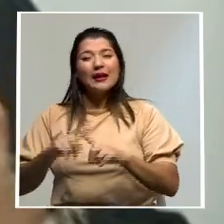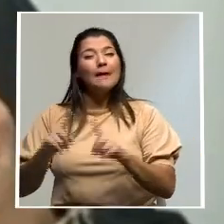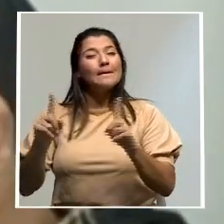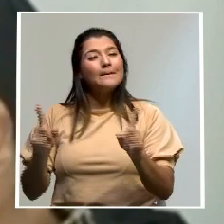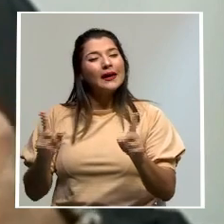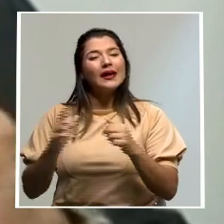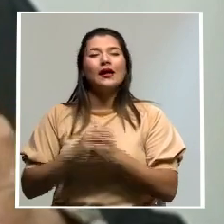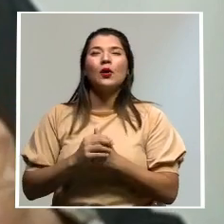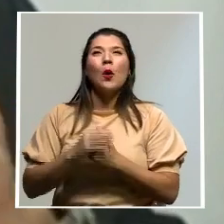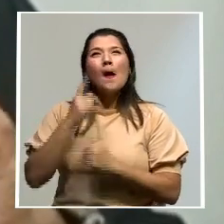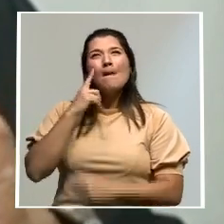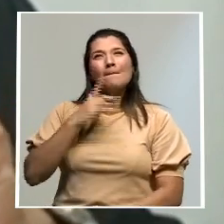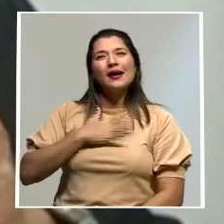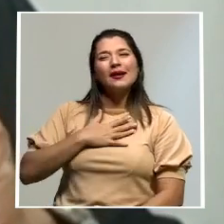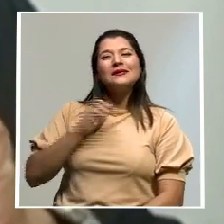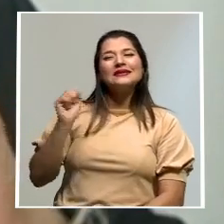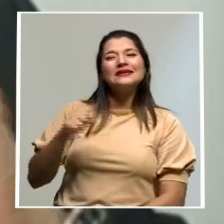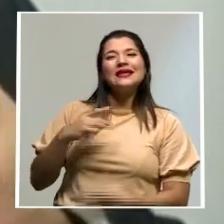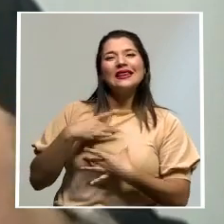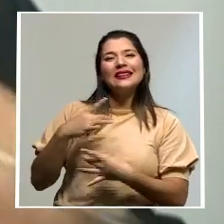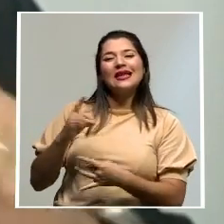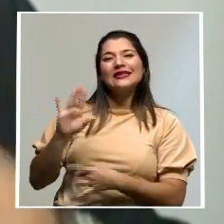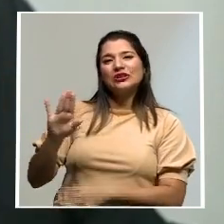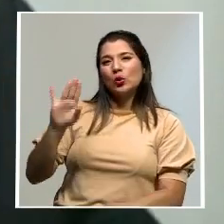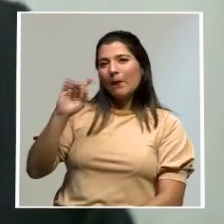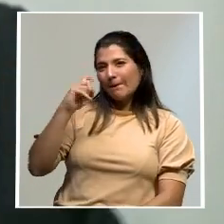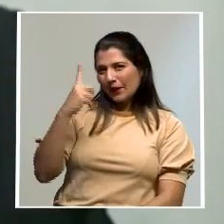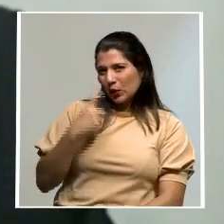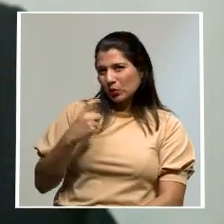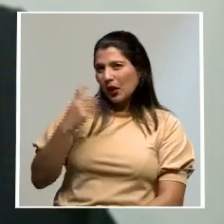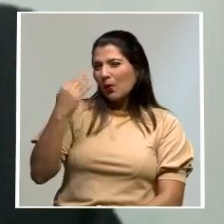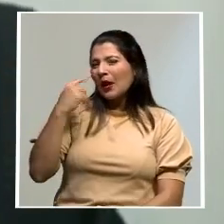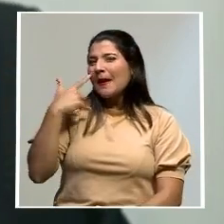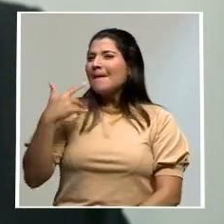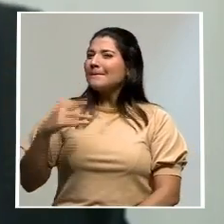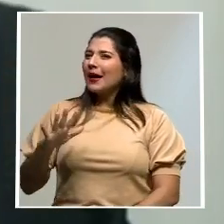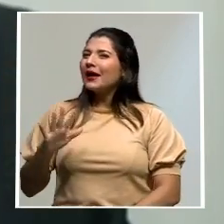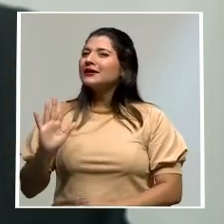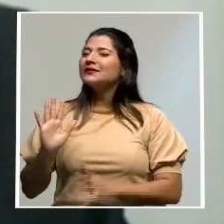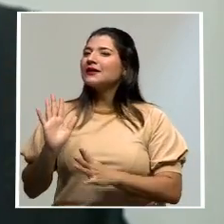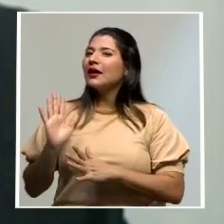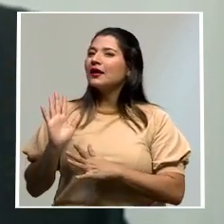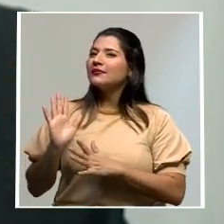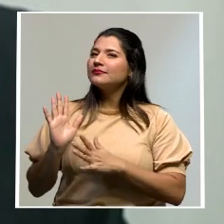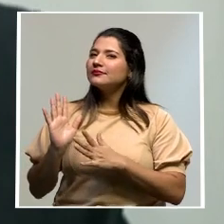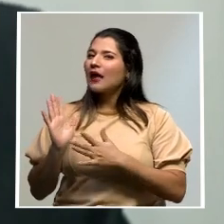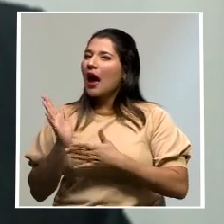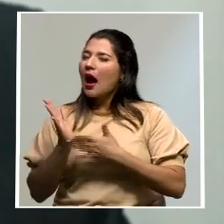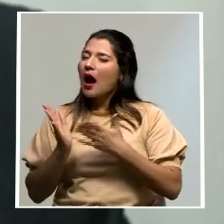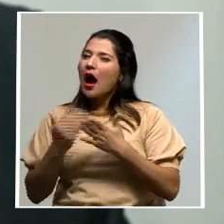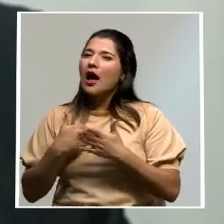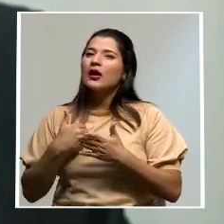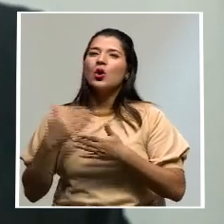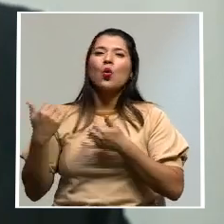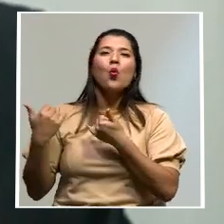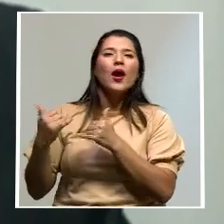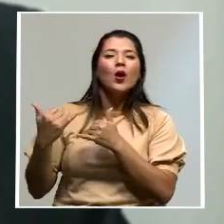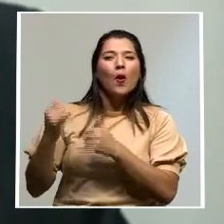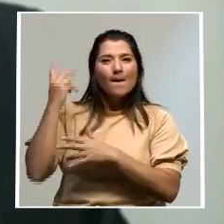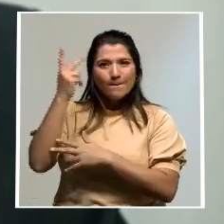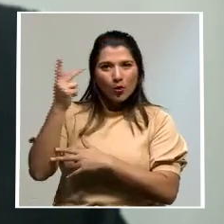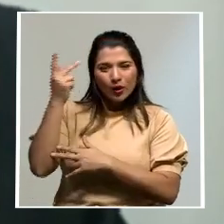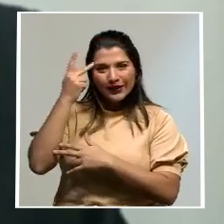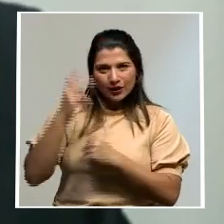me llama mucho la atención tu consulta, porque sí ha habido un juego político alrededor de eso. Nosotros, en el caso particular, teníamos la logística,